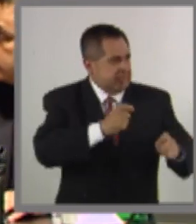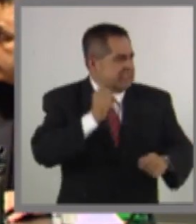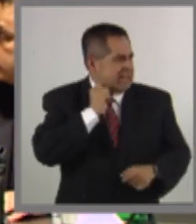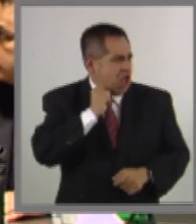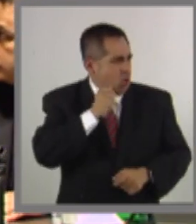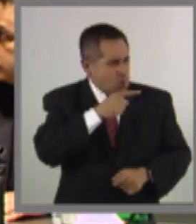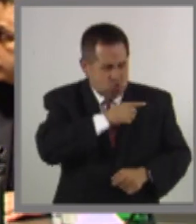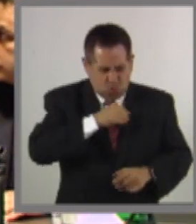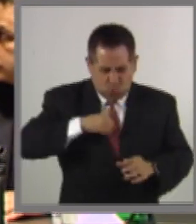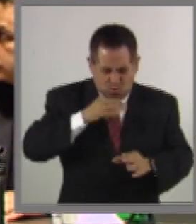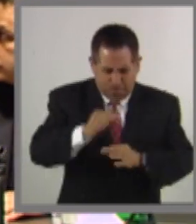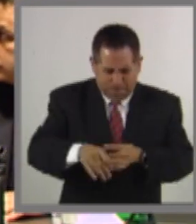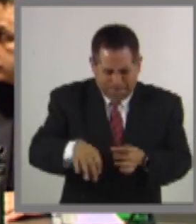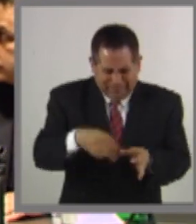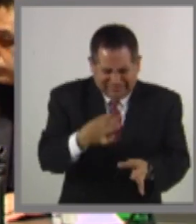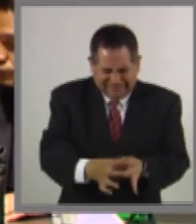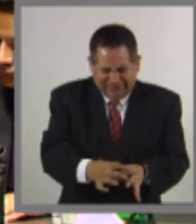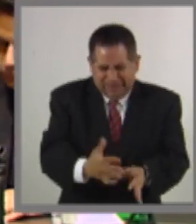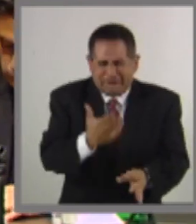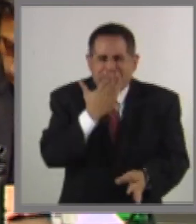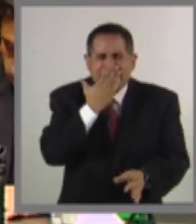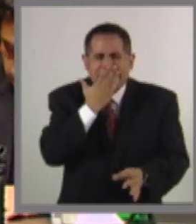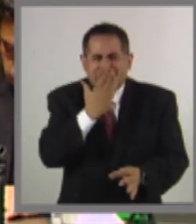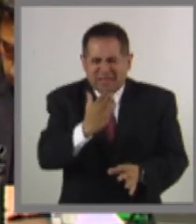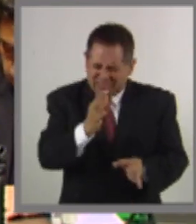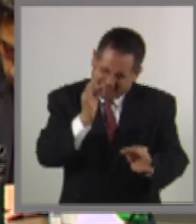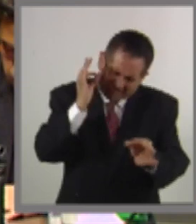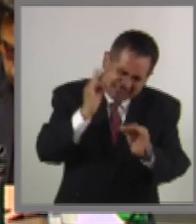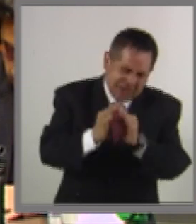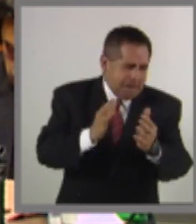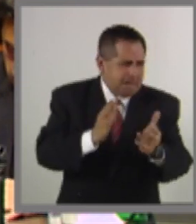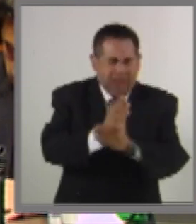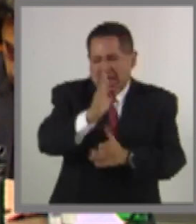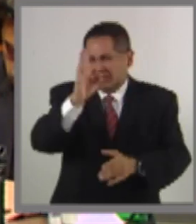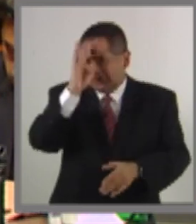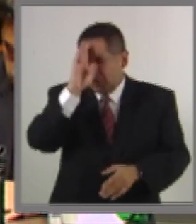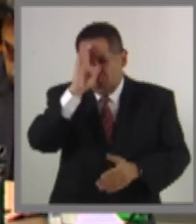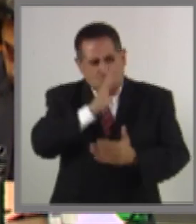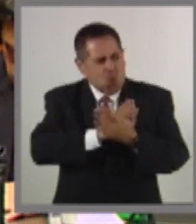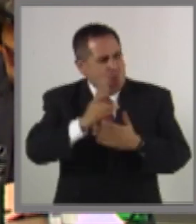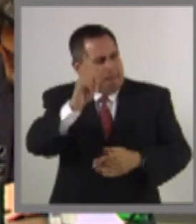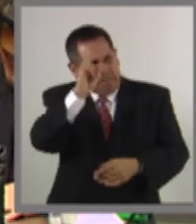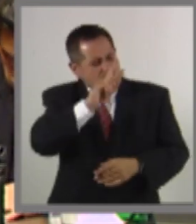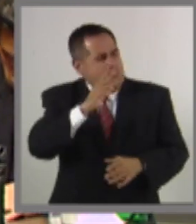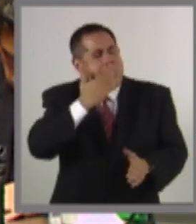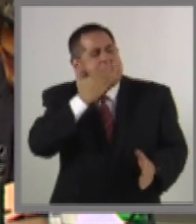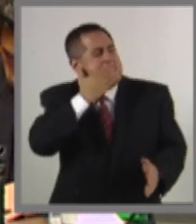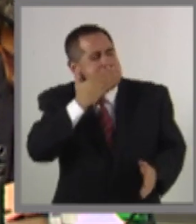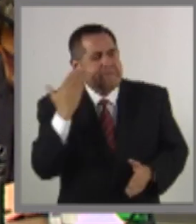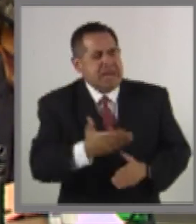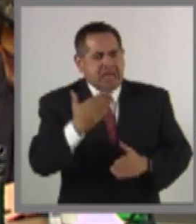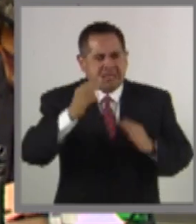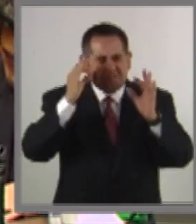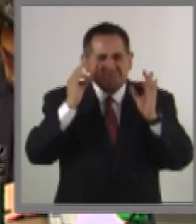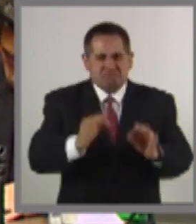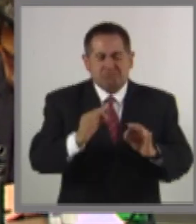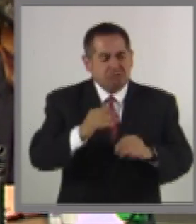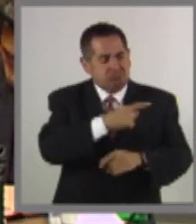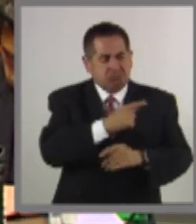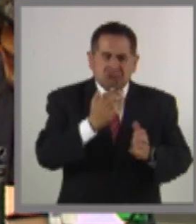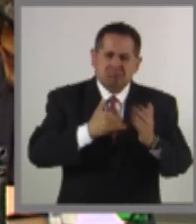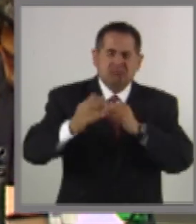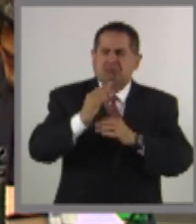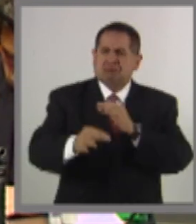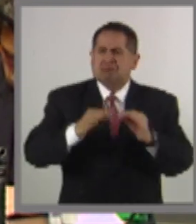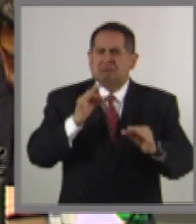República la has cumplido con muchas creces, la has cumplido bien, has sido exitoso y has contribuido